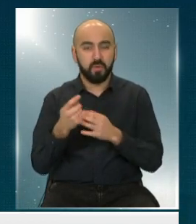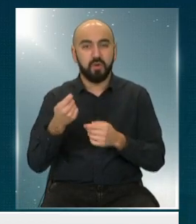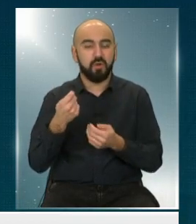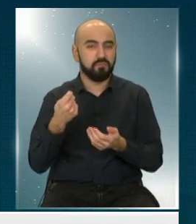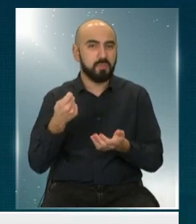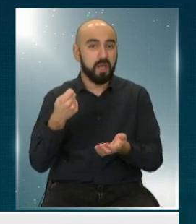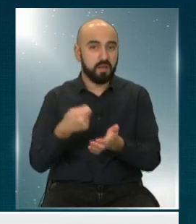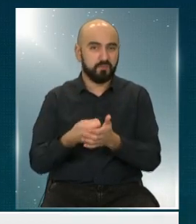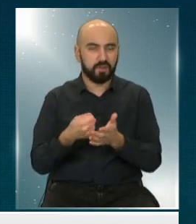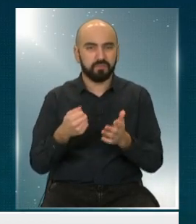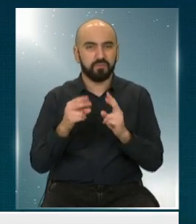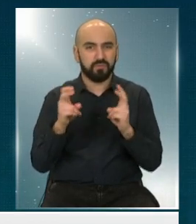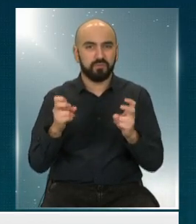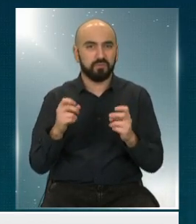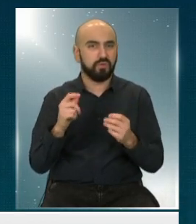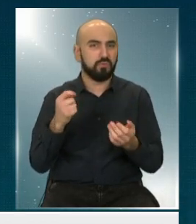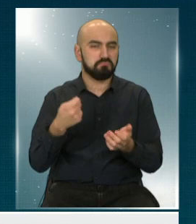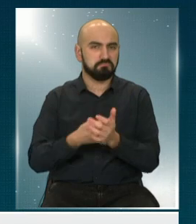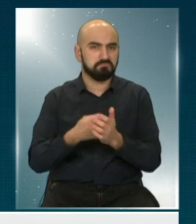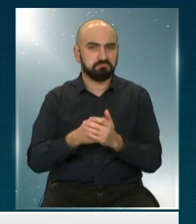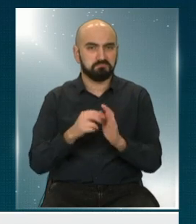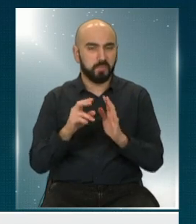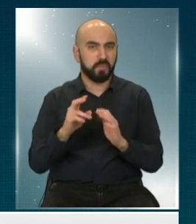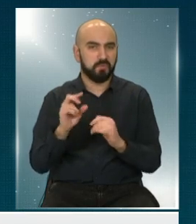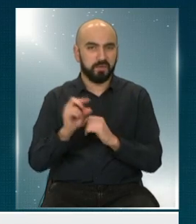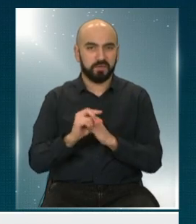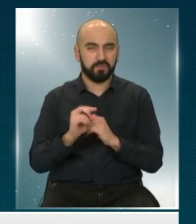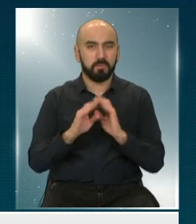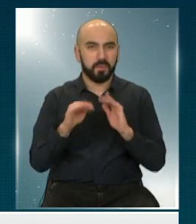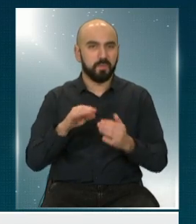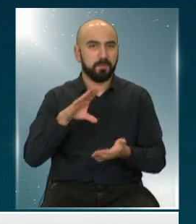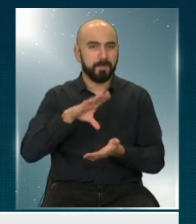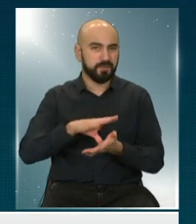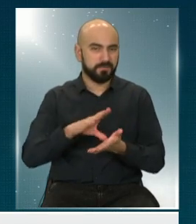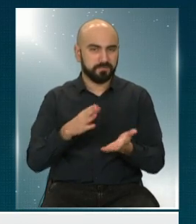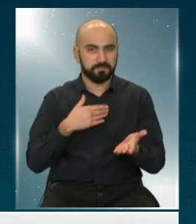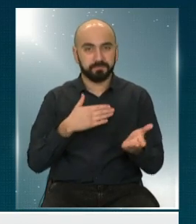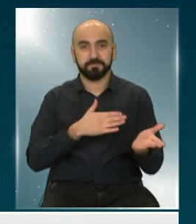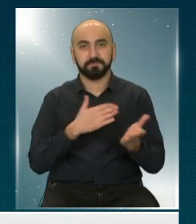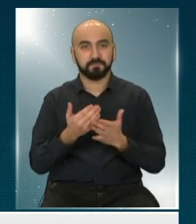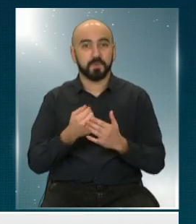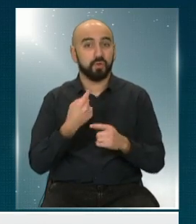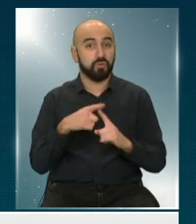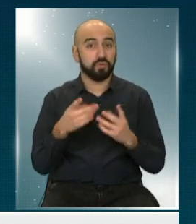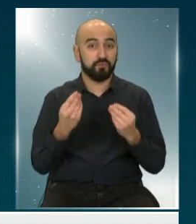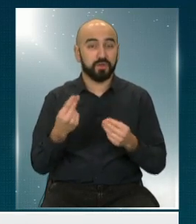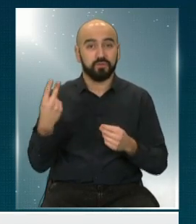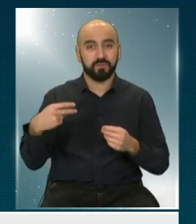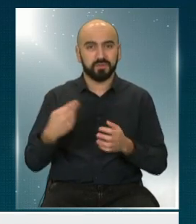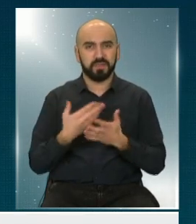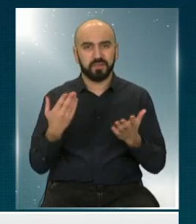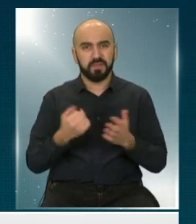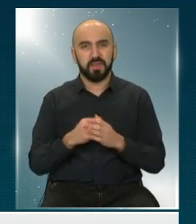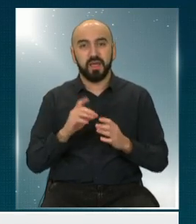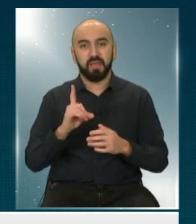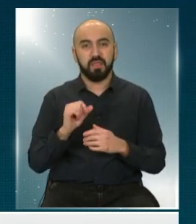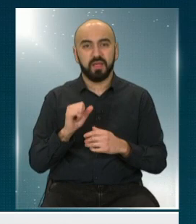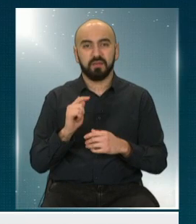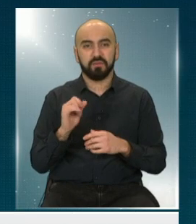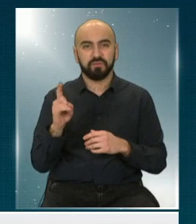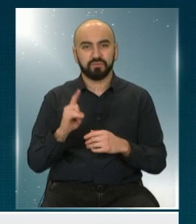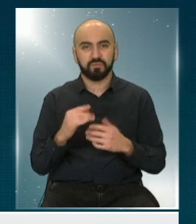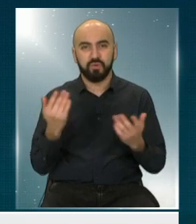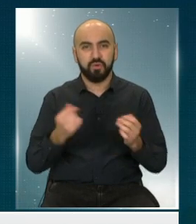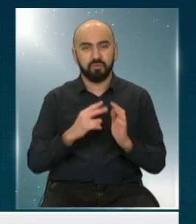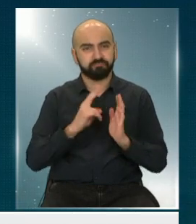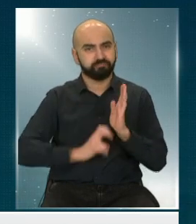abonando solamente el costo que tenía en su país de origen. Otra buena noticia es que el consumo de los datos no va a incurrir